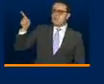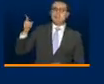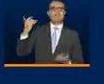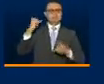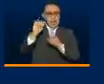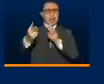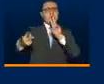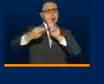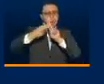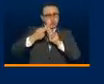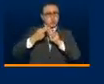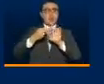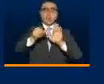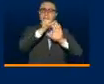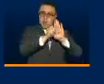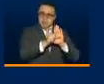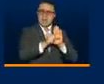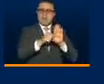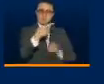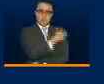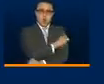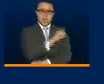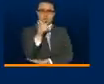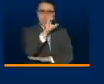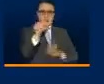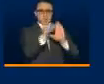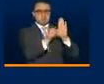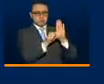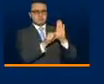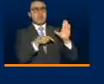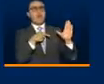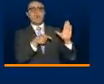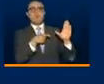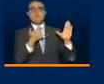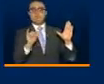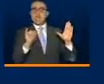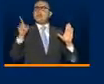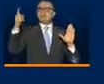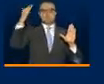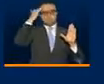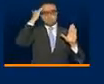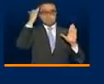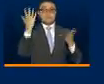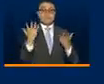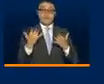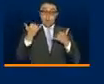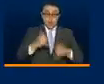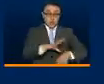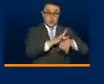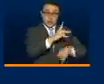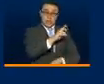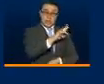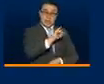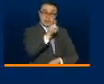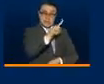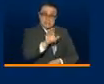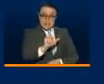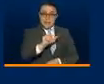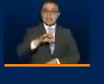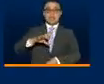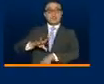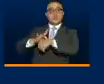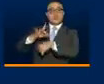conocido el programa de vacunación que tiene Colombia frente al COVID-19. Hoy hablaba con la doctora Carissa Etienne, hablaba también con el doctor